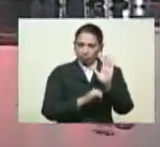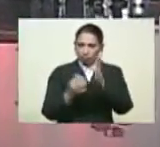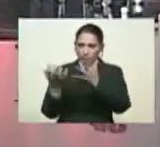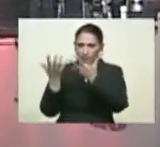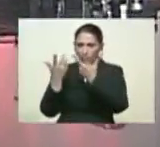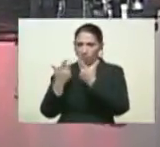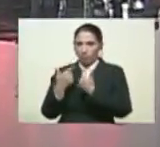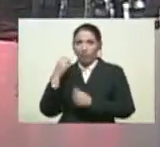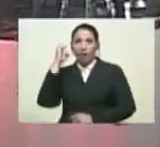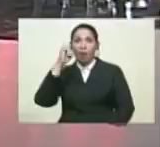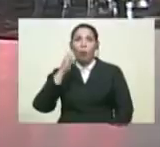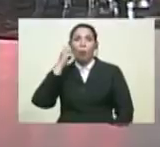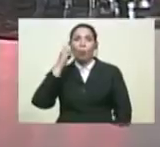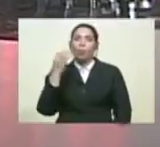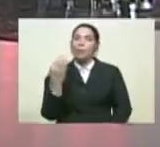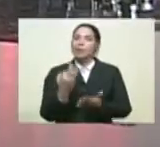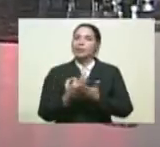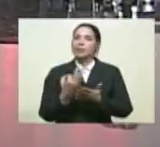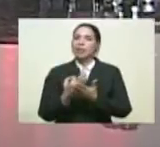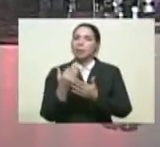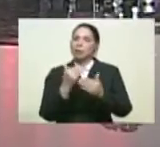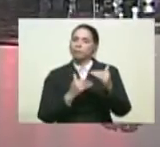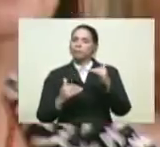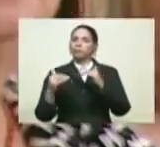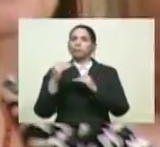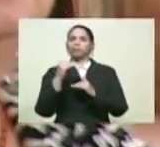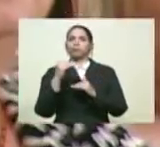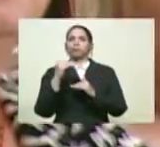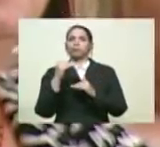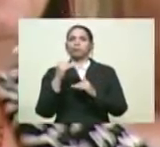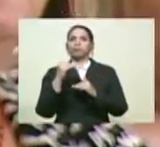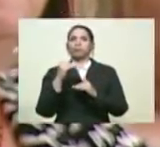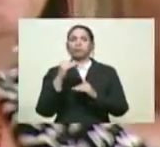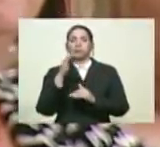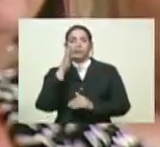Europa siempre con sus complejos de superioridad.